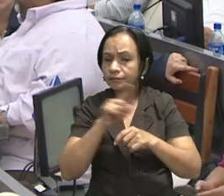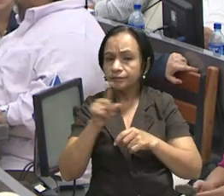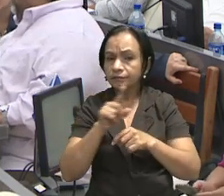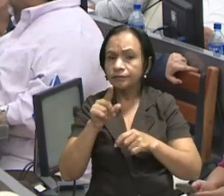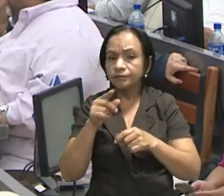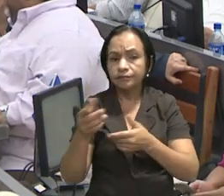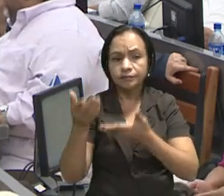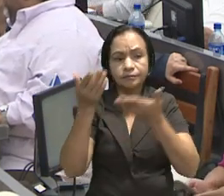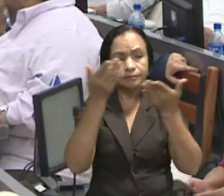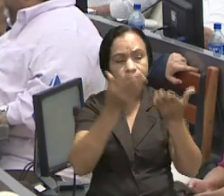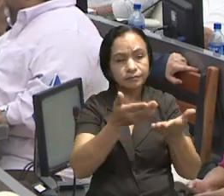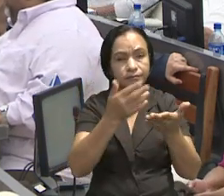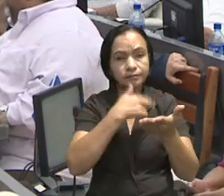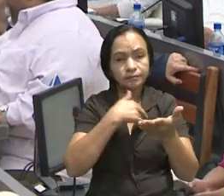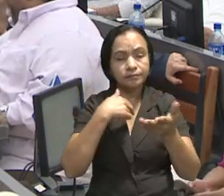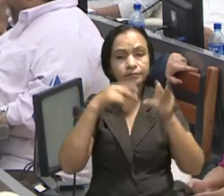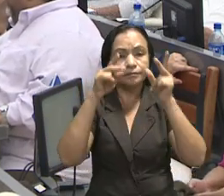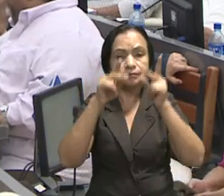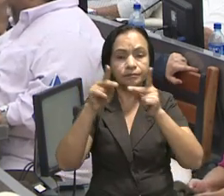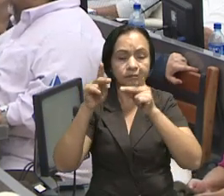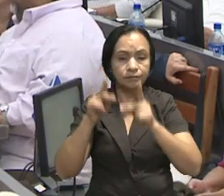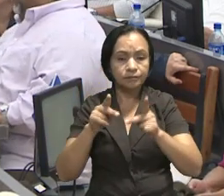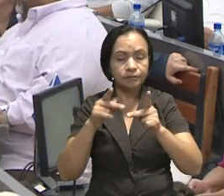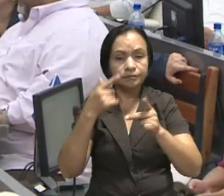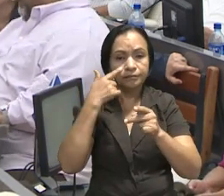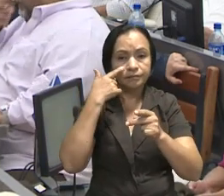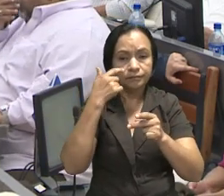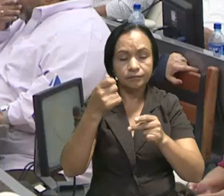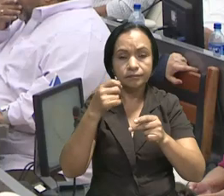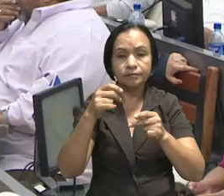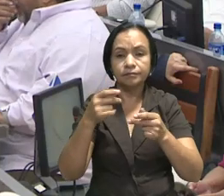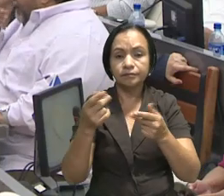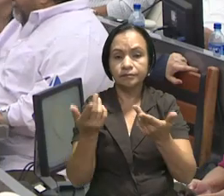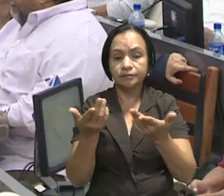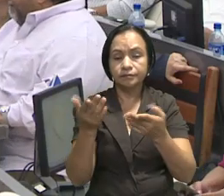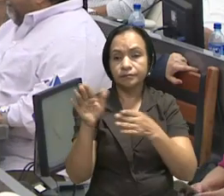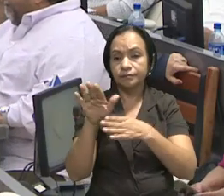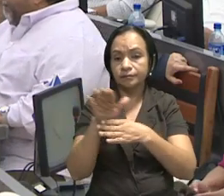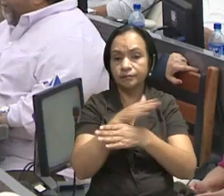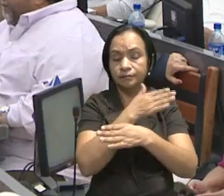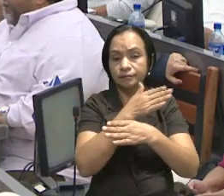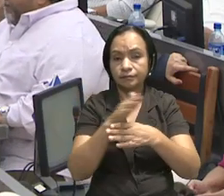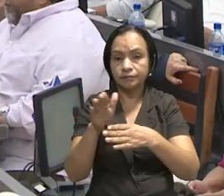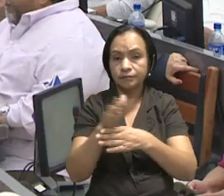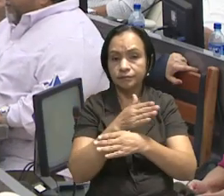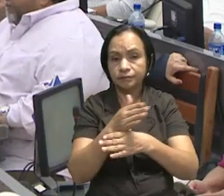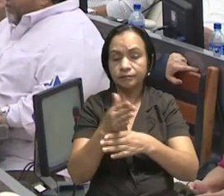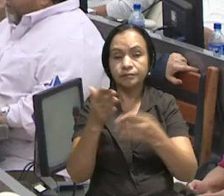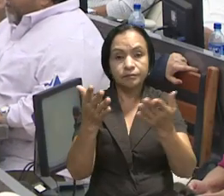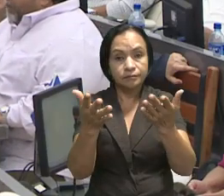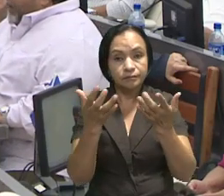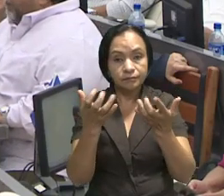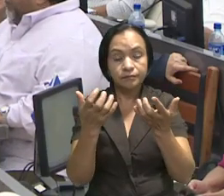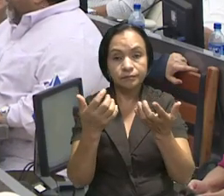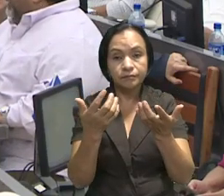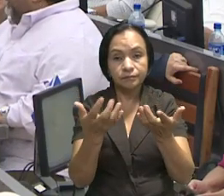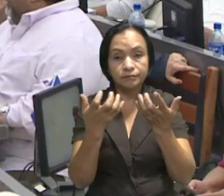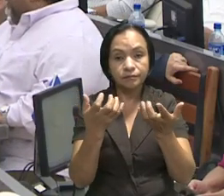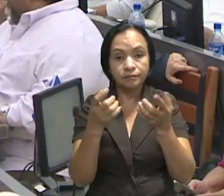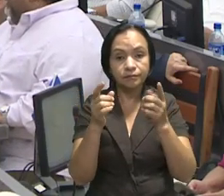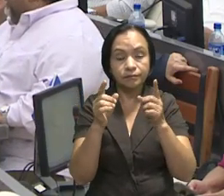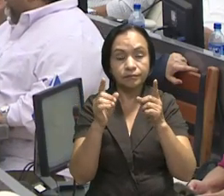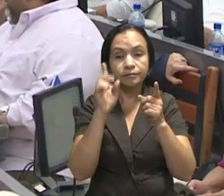del otorgamiento que se le hace a la persona, de este reconocimiento, muy a lo contrario. Lo que yo quiero